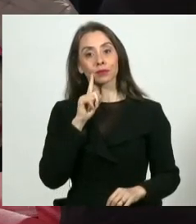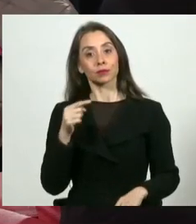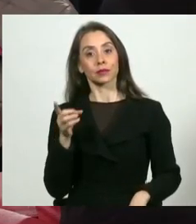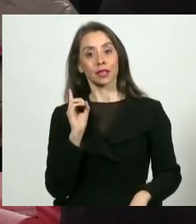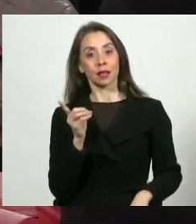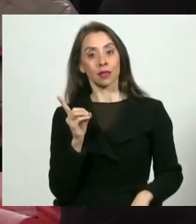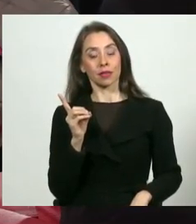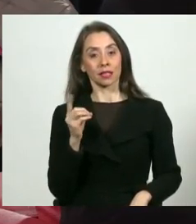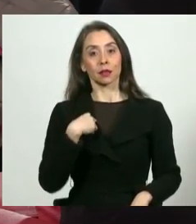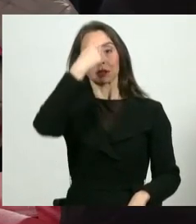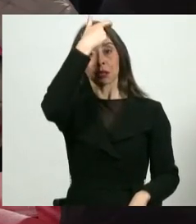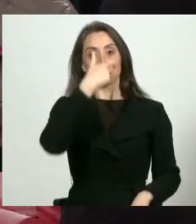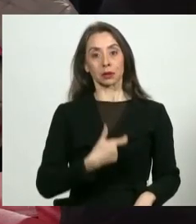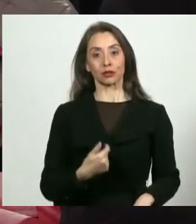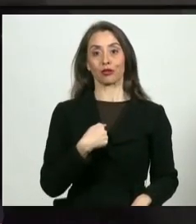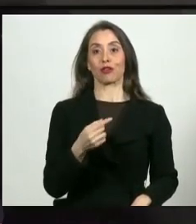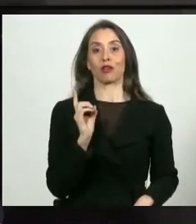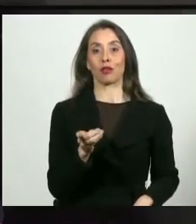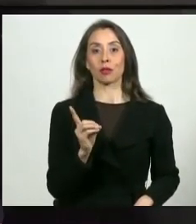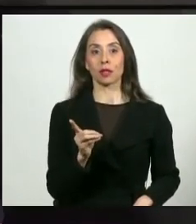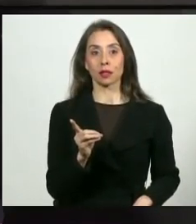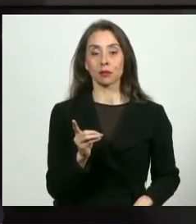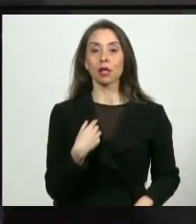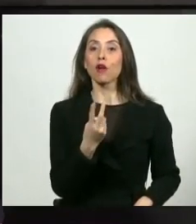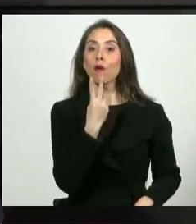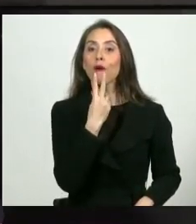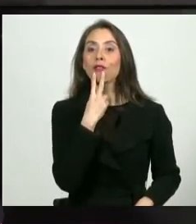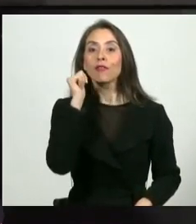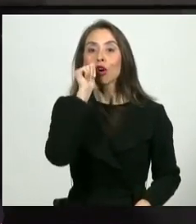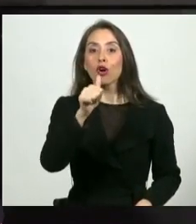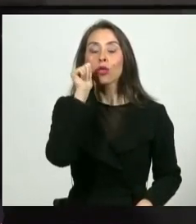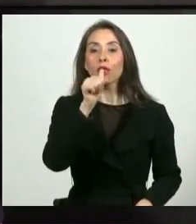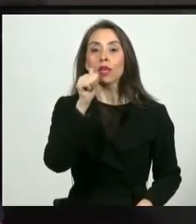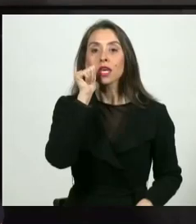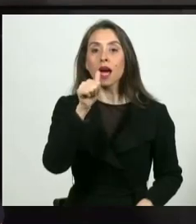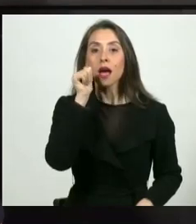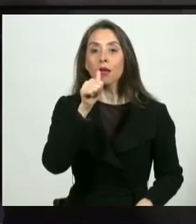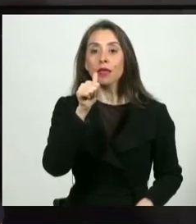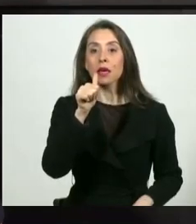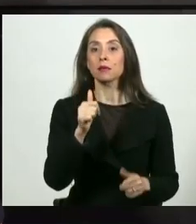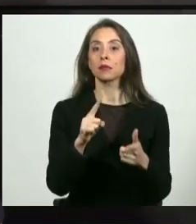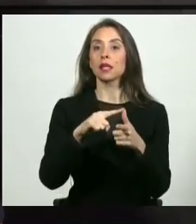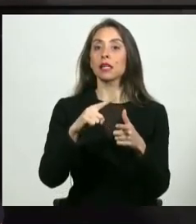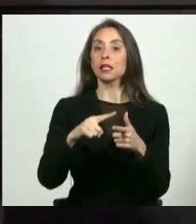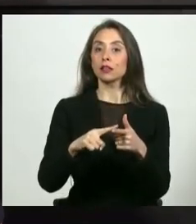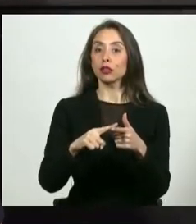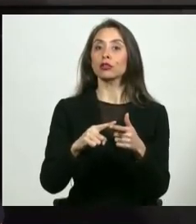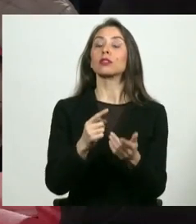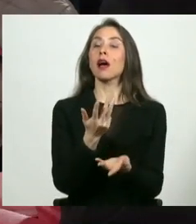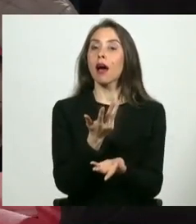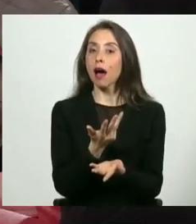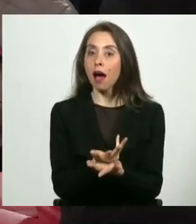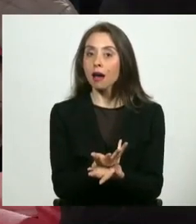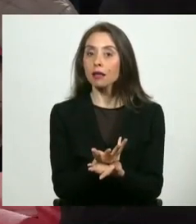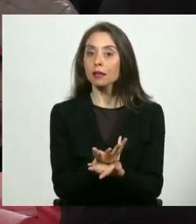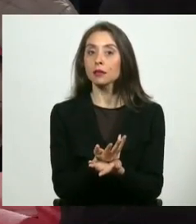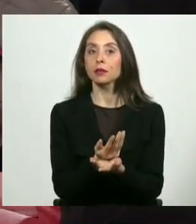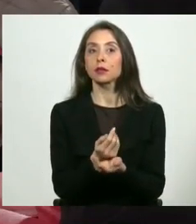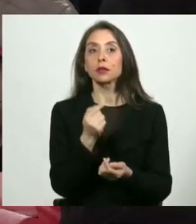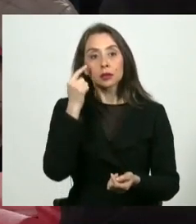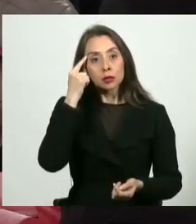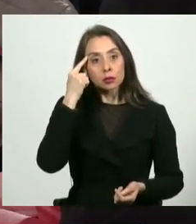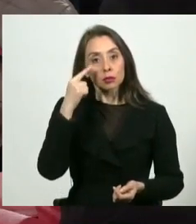discapacidad y es persona con discapacidad, lo vive el día a día, ¿ya? Entonces, ha existido un cambio, para